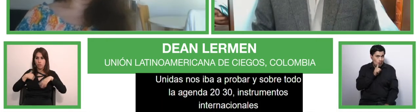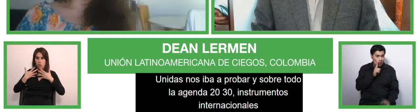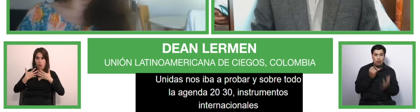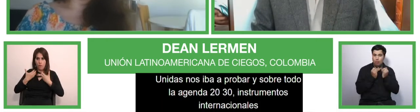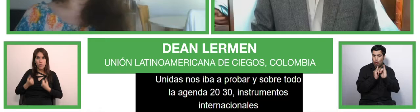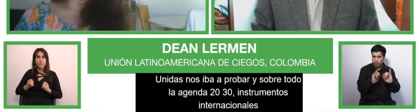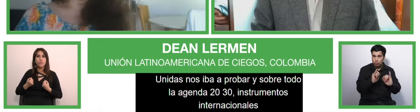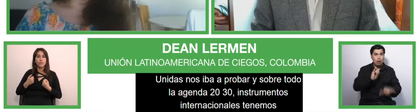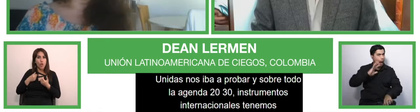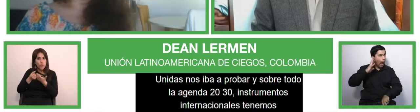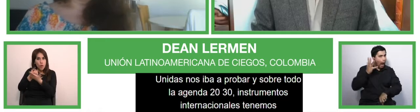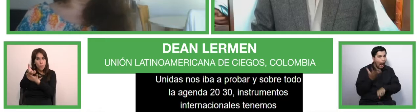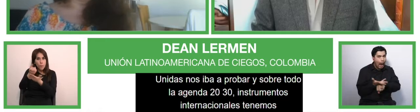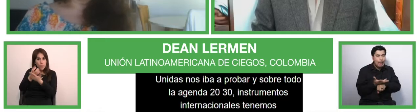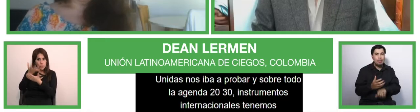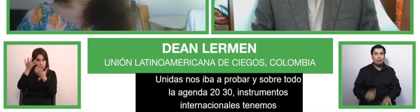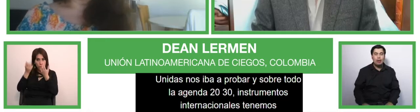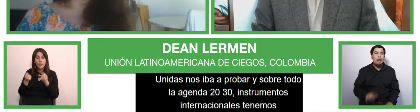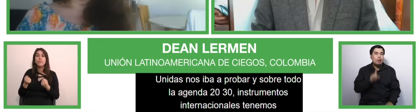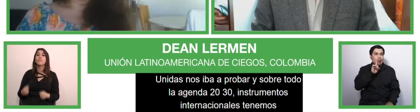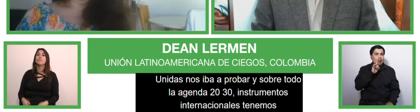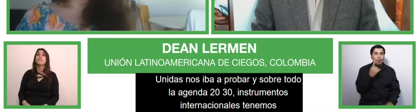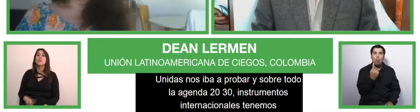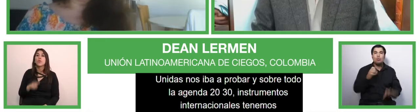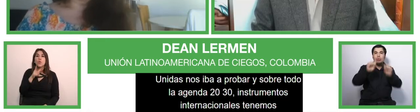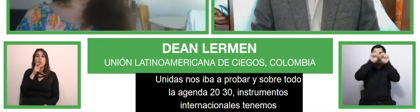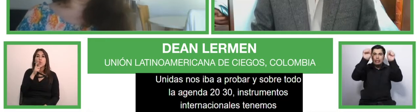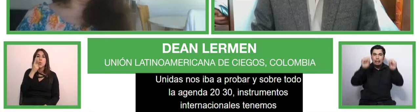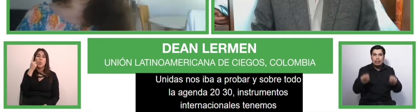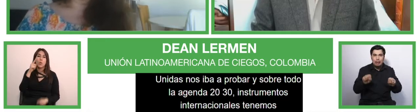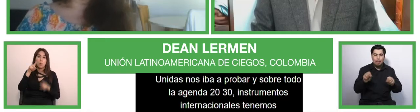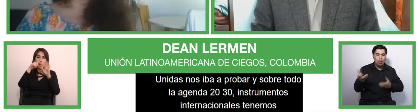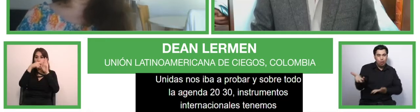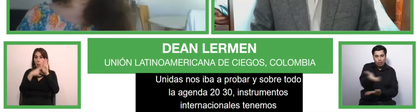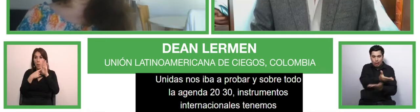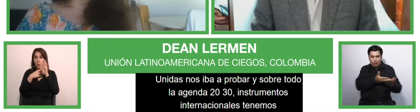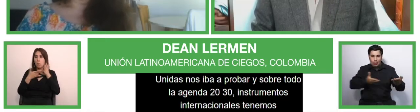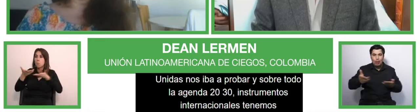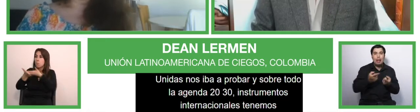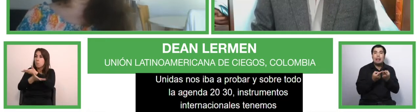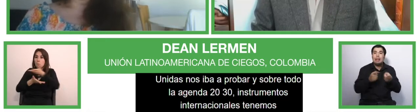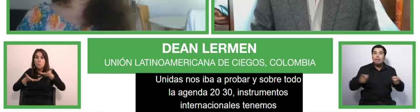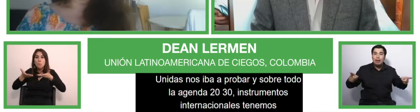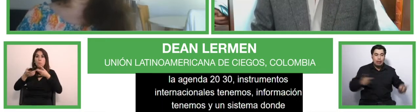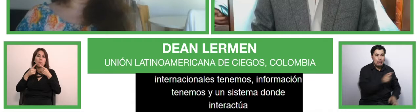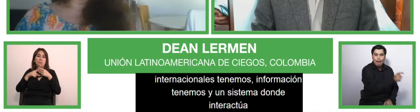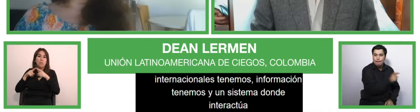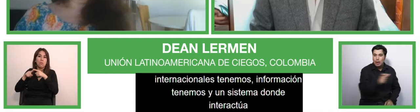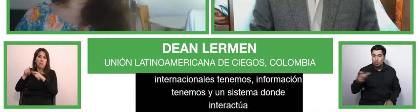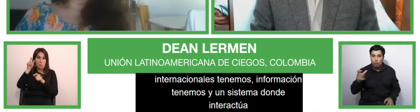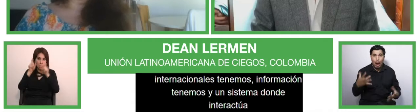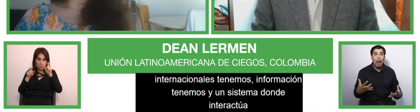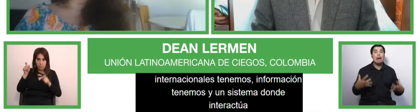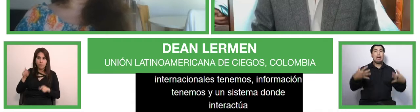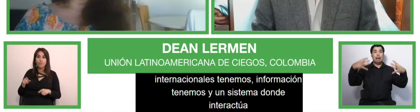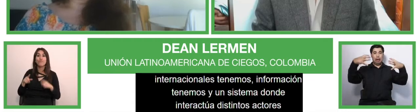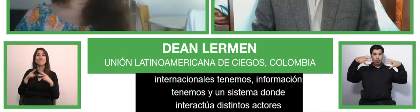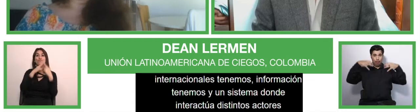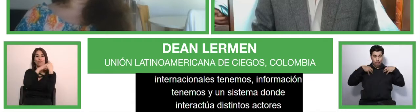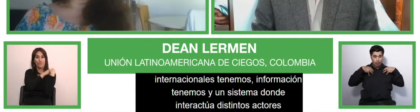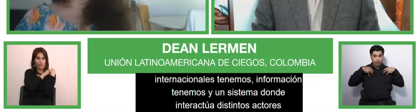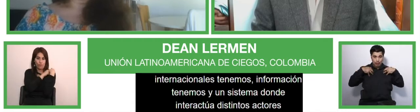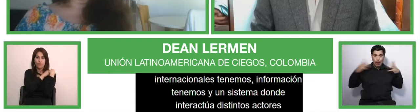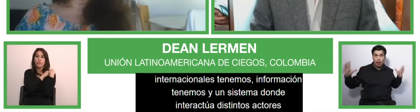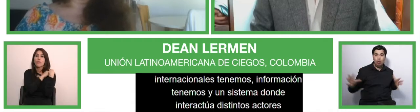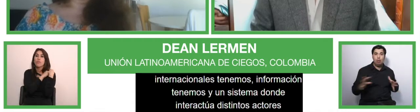tenemos, y tenemos un sistema donde interactúan distintos actores que tienen que ver con la educación, la